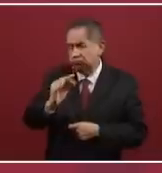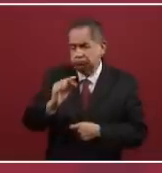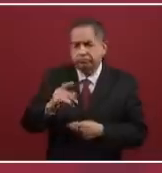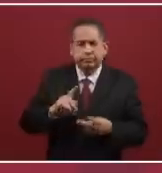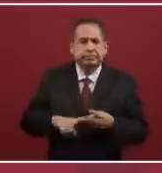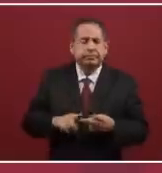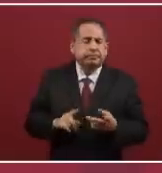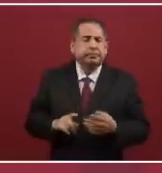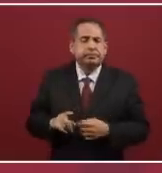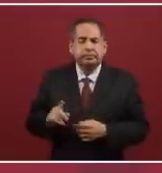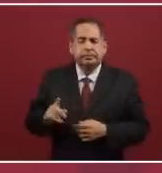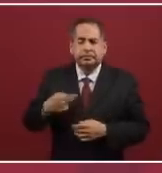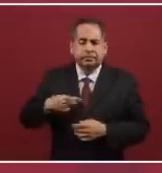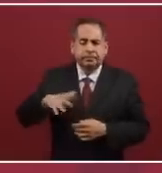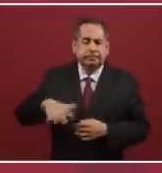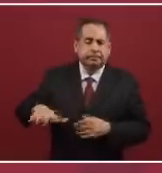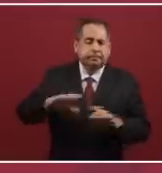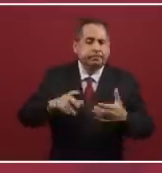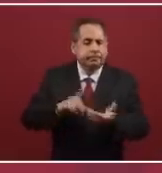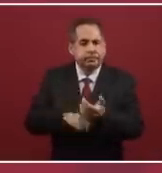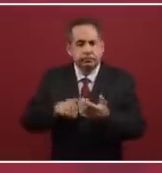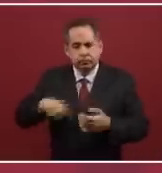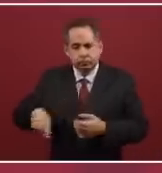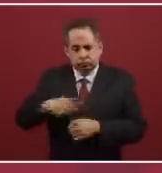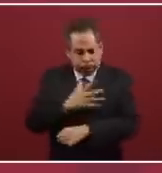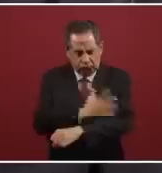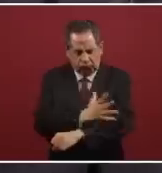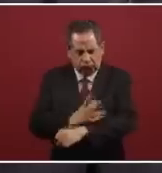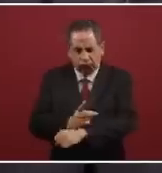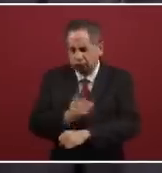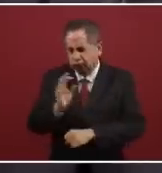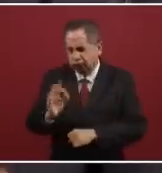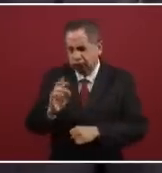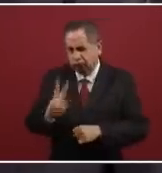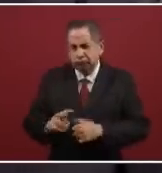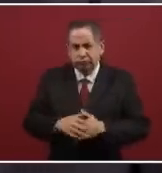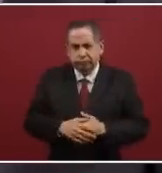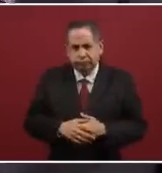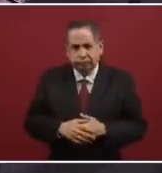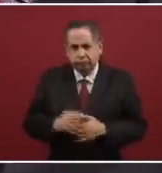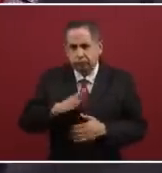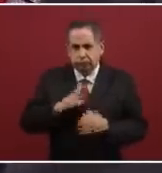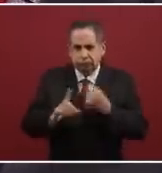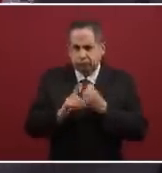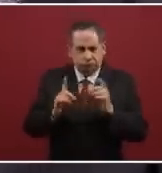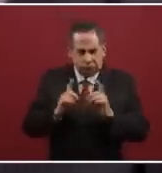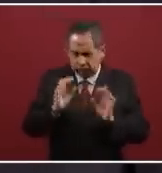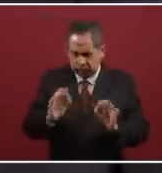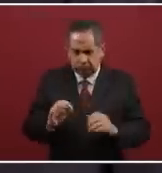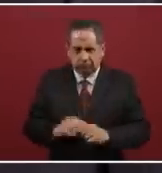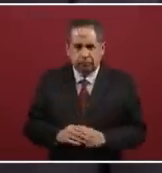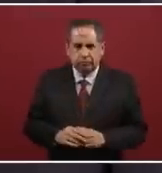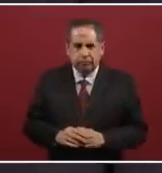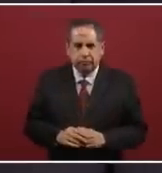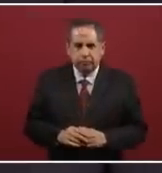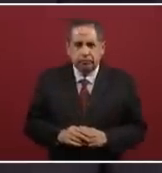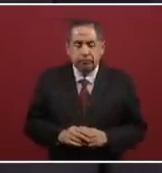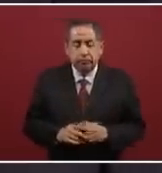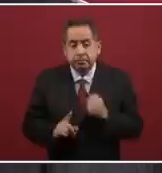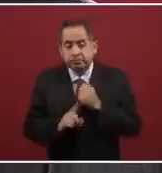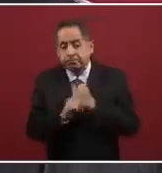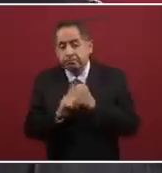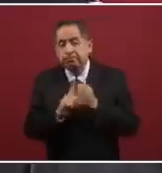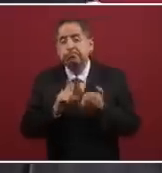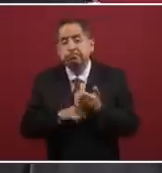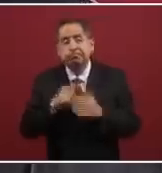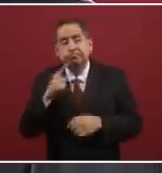Es un pueblo, el nuestro, honesto, sin duda. El problema se dio en el